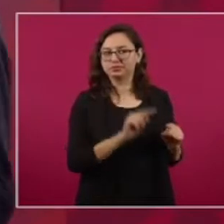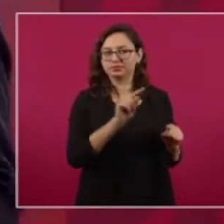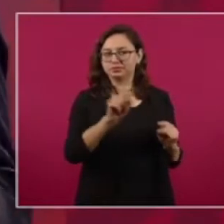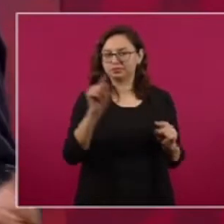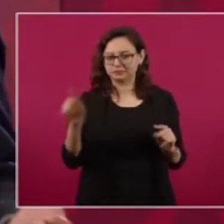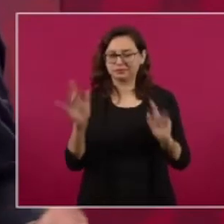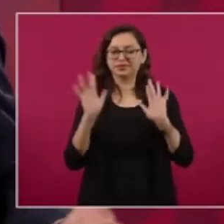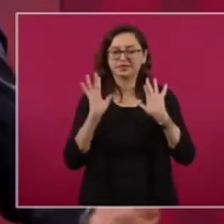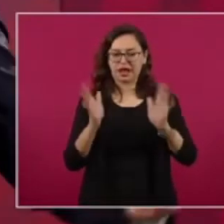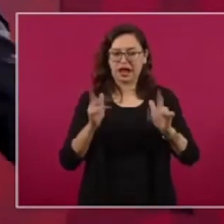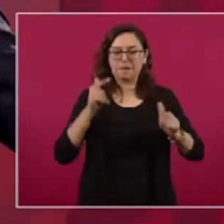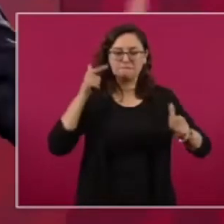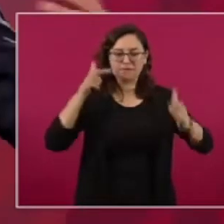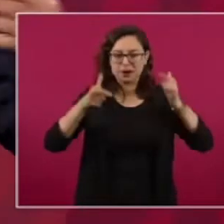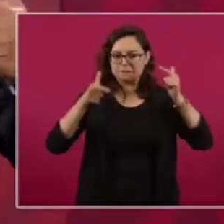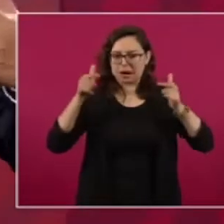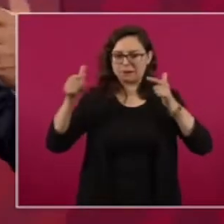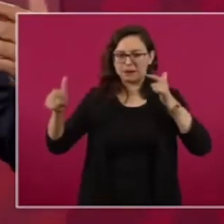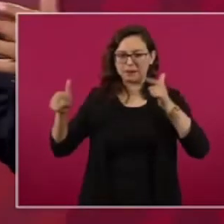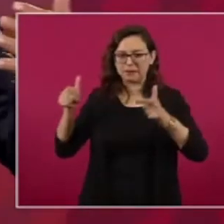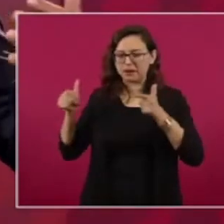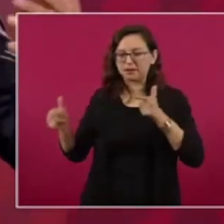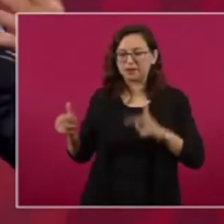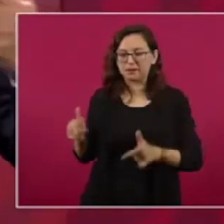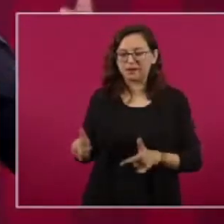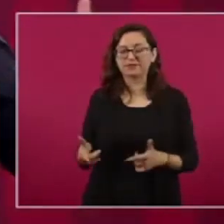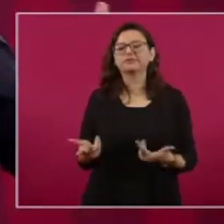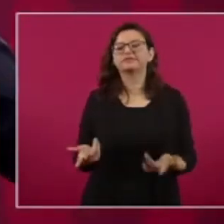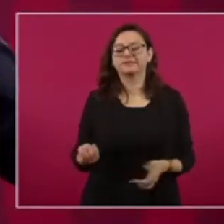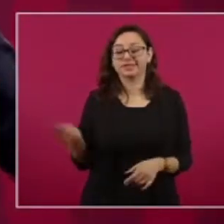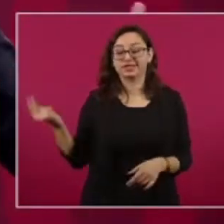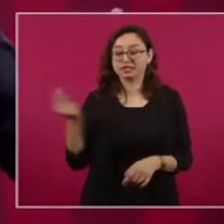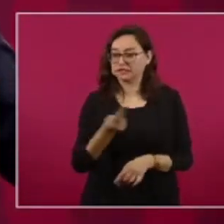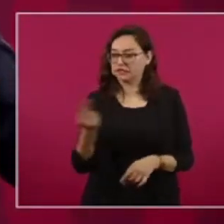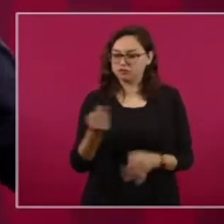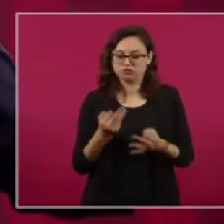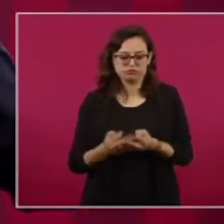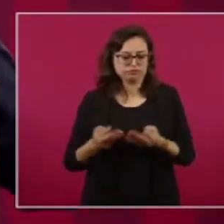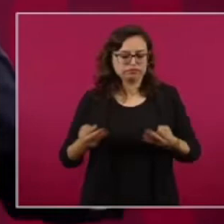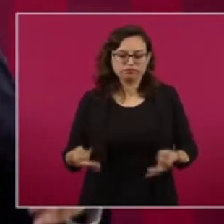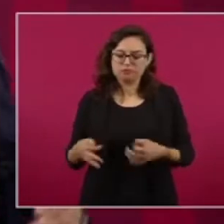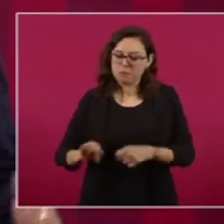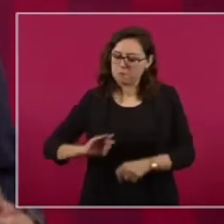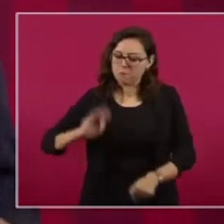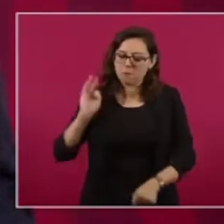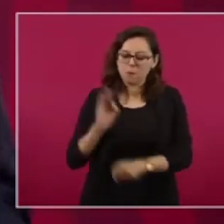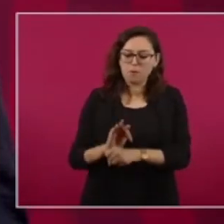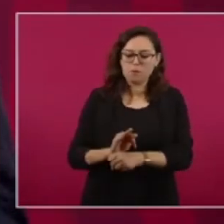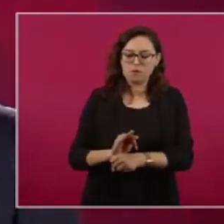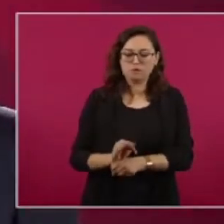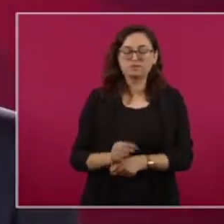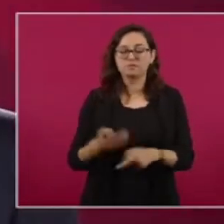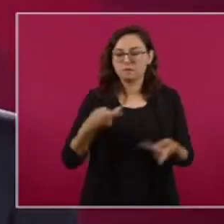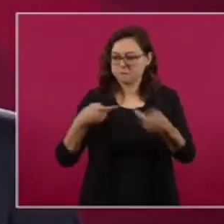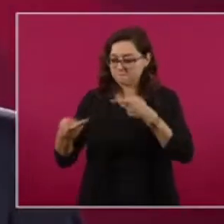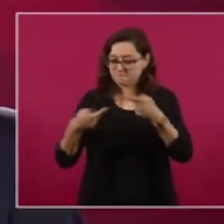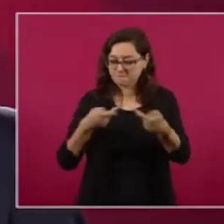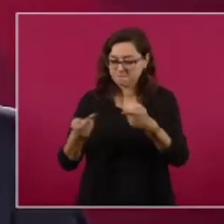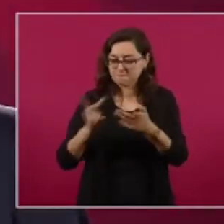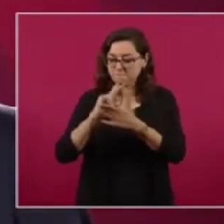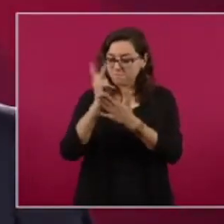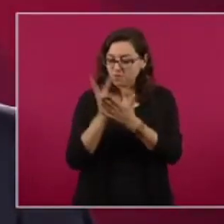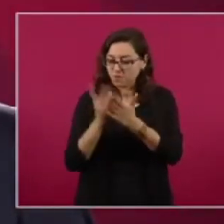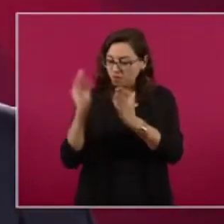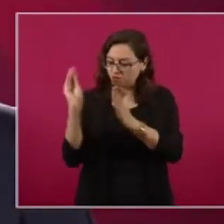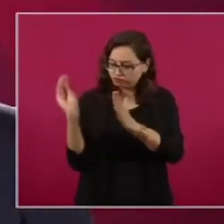Entonces vamos a proteger. Hay un plan que ya estamos por